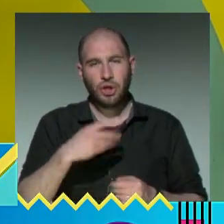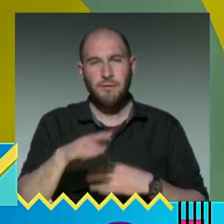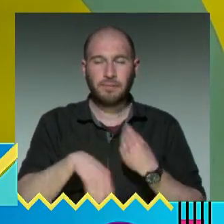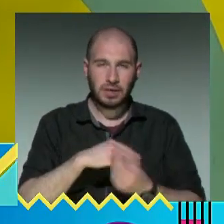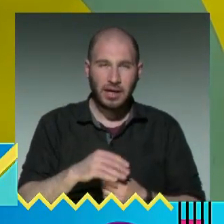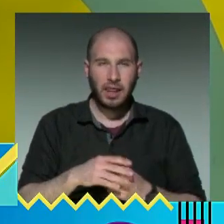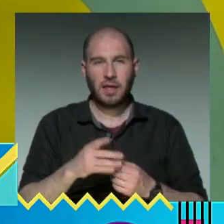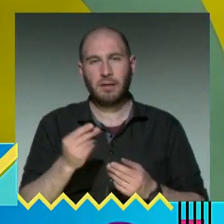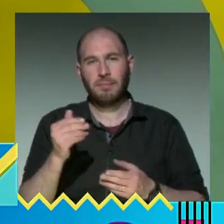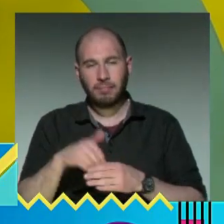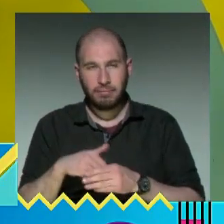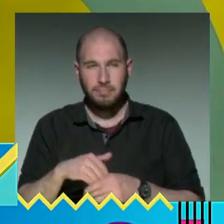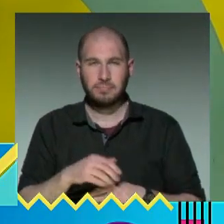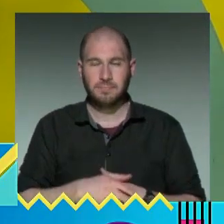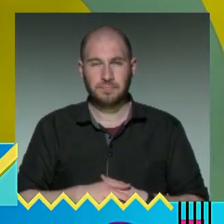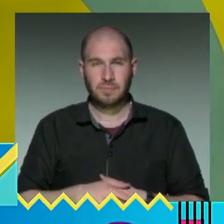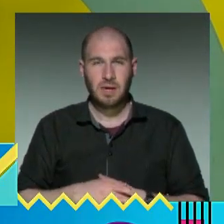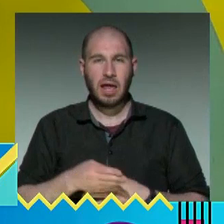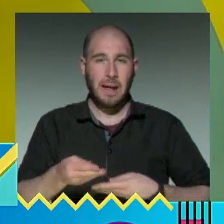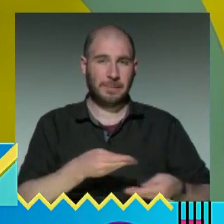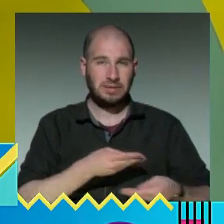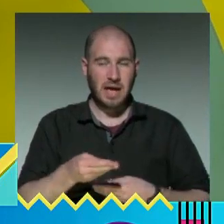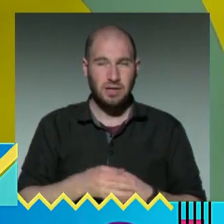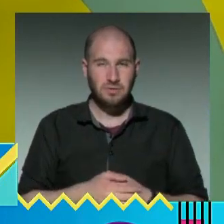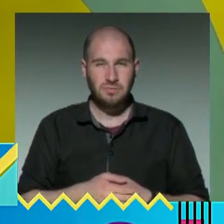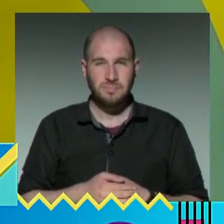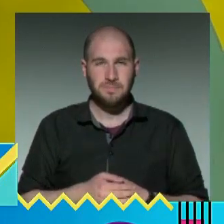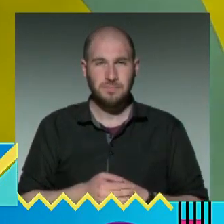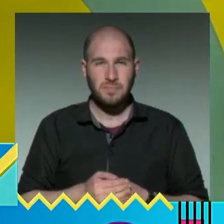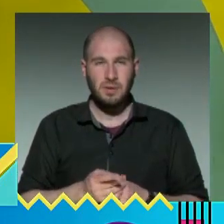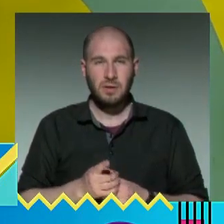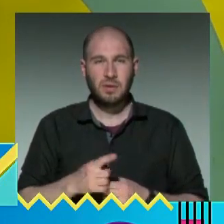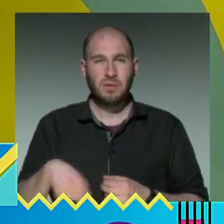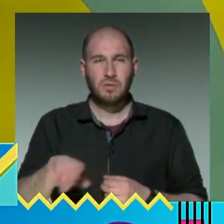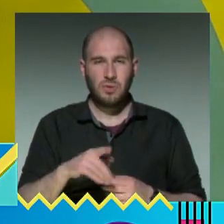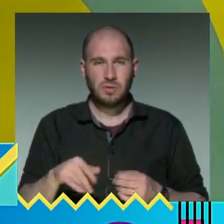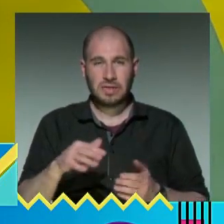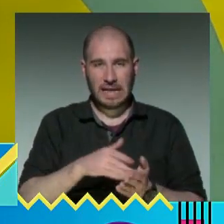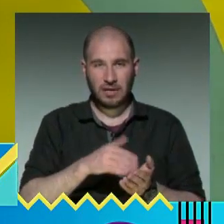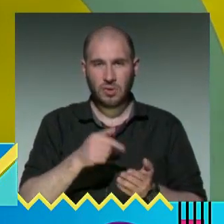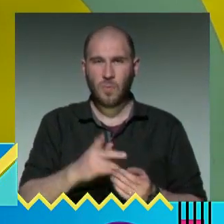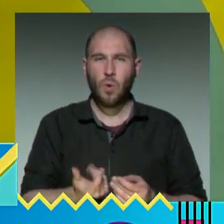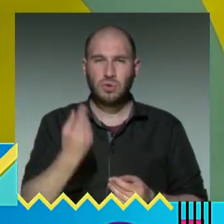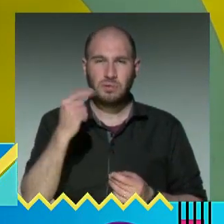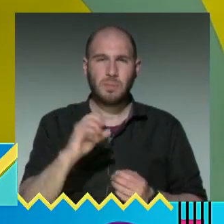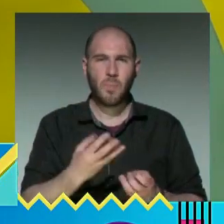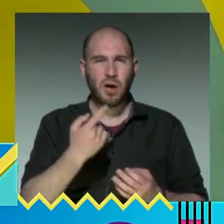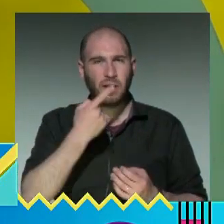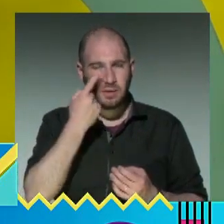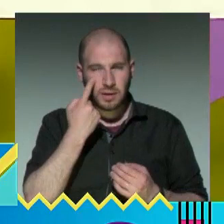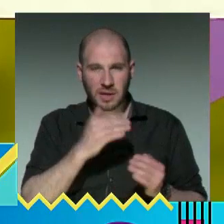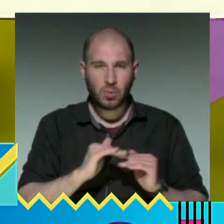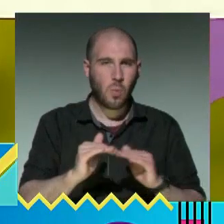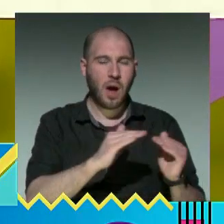familiares, capitalizados, empresarios que se encuentran en el territorio y muchas veces con intereses comunes